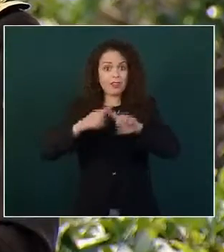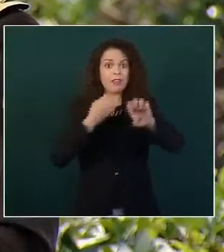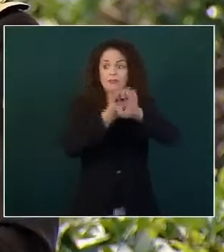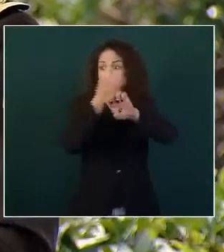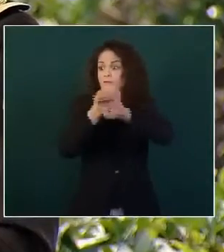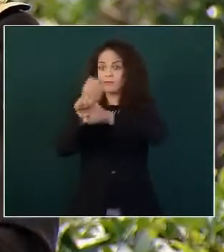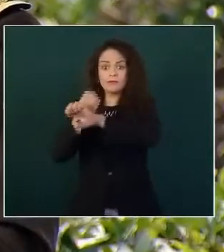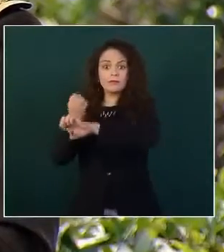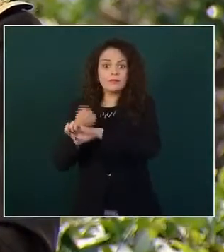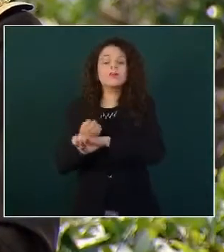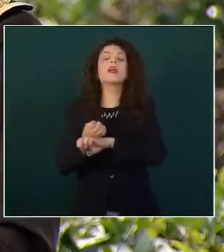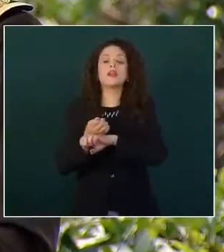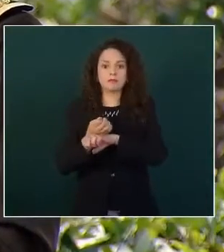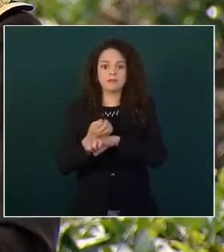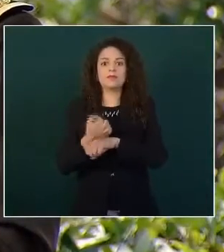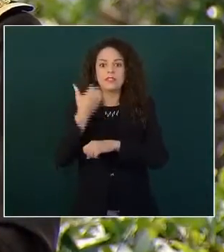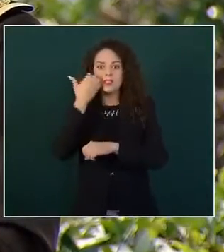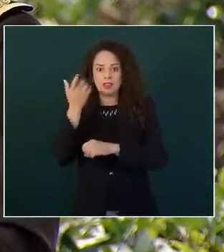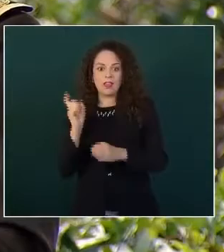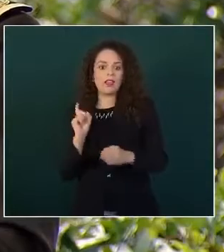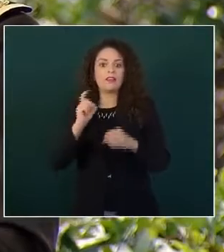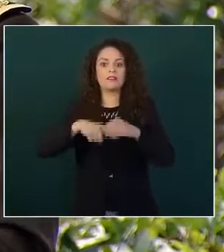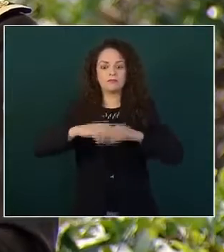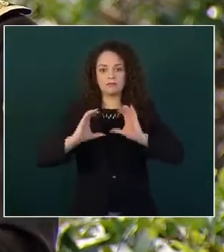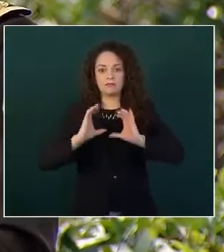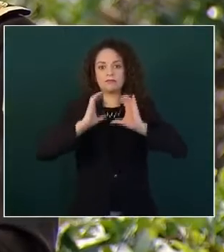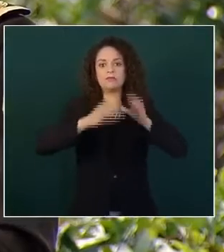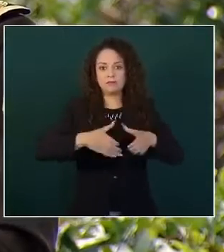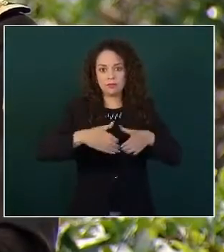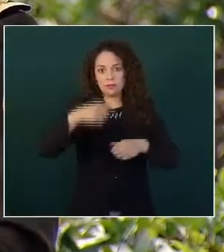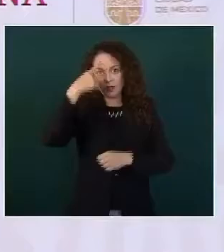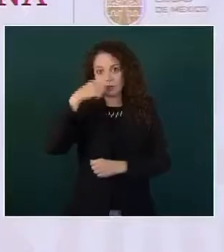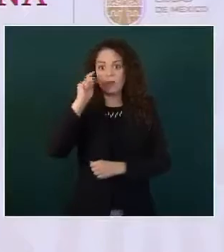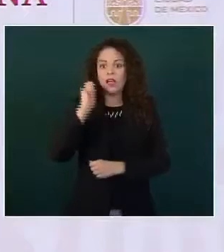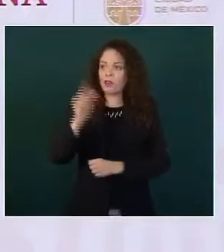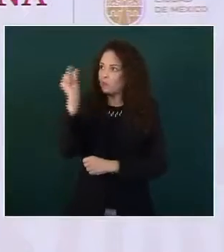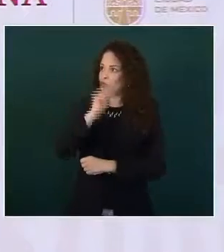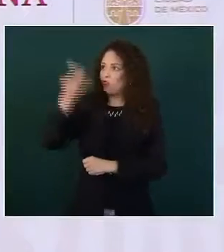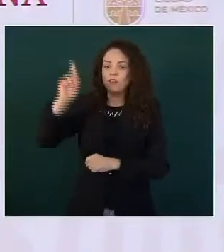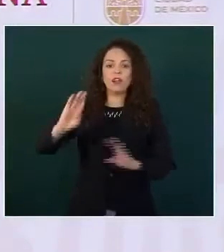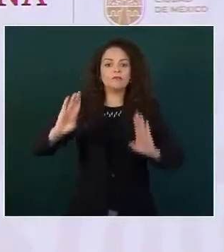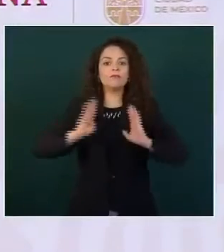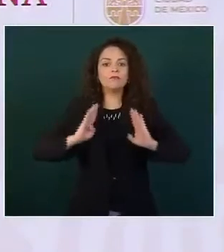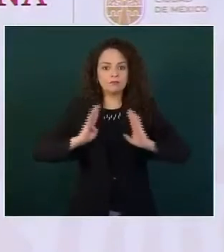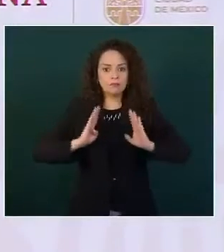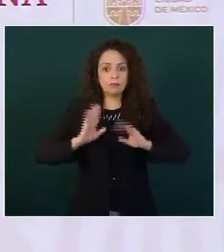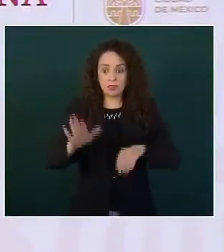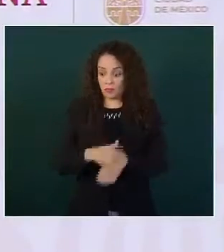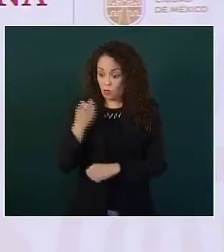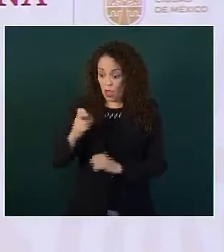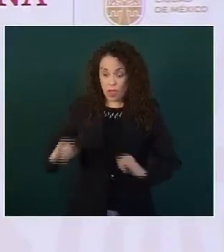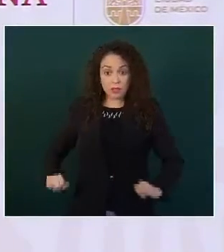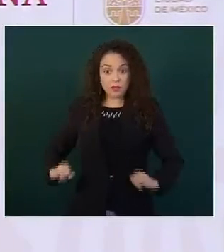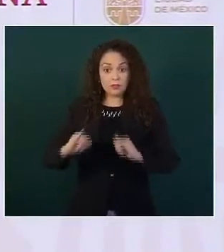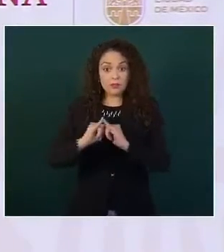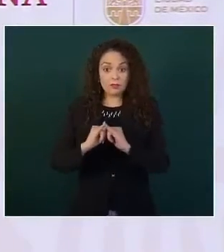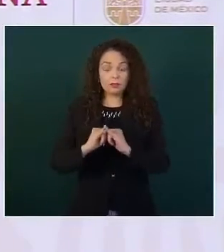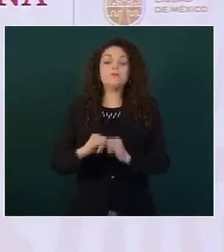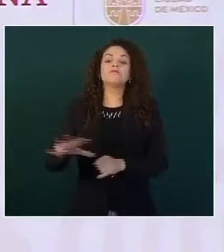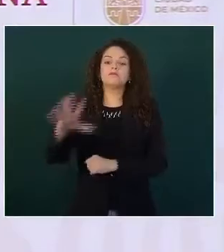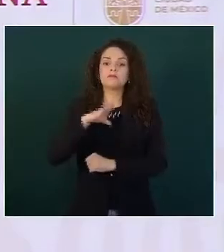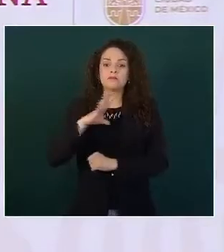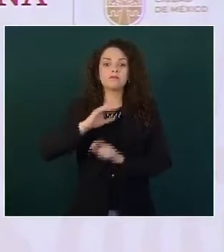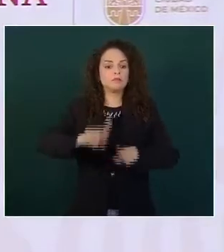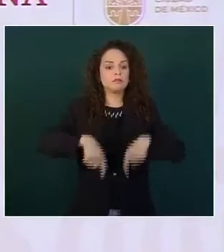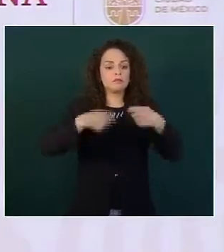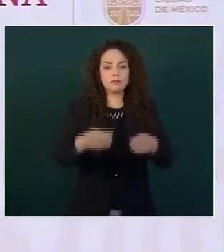que buscan forjar una carrera profesional en el Ejército, porque nuestro Instituto Armado ofrece